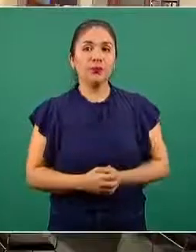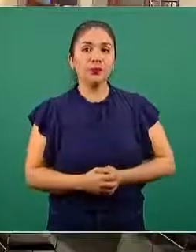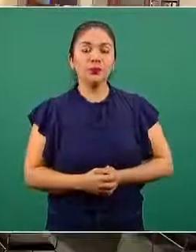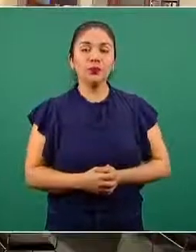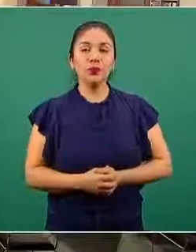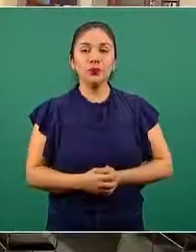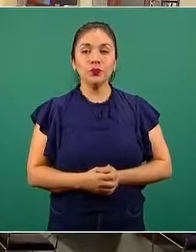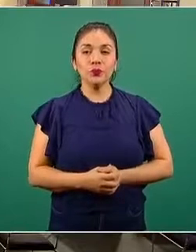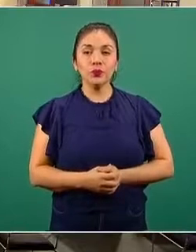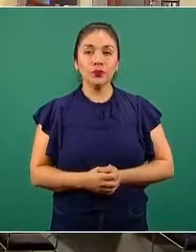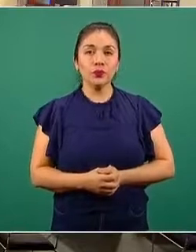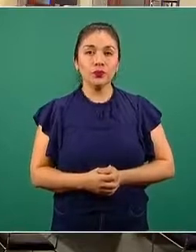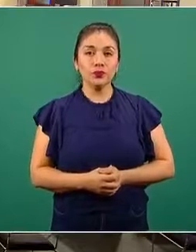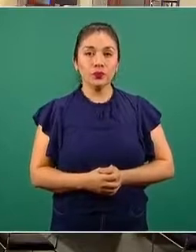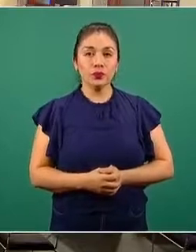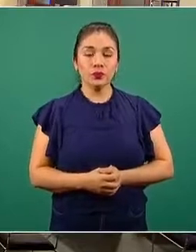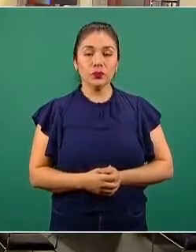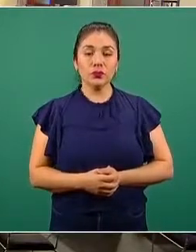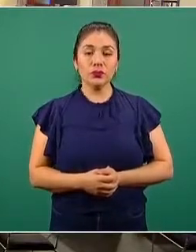Adelante.